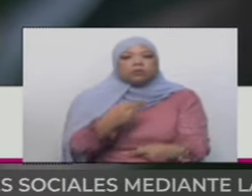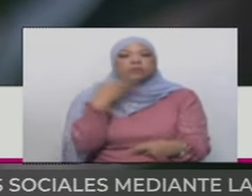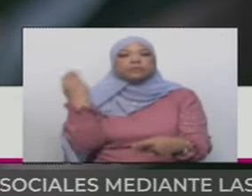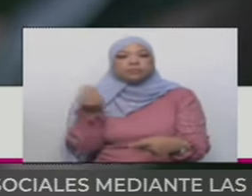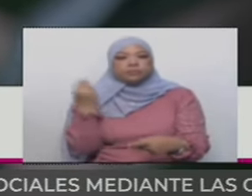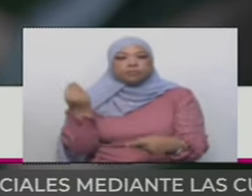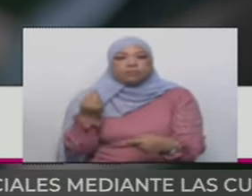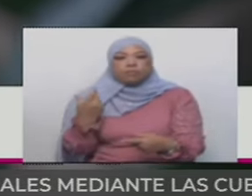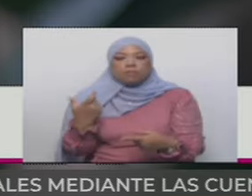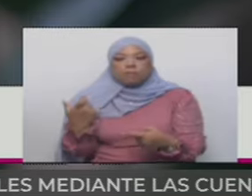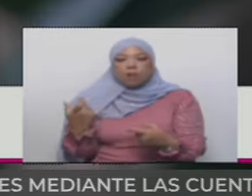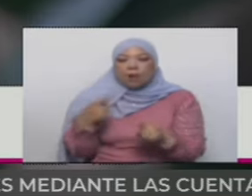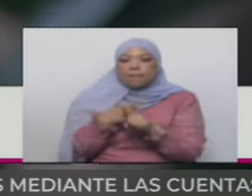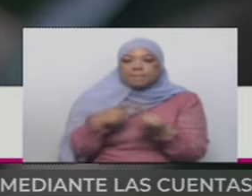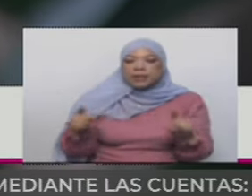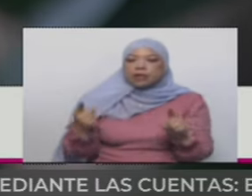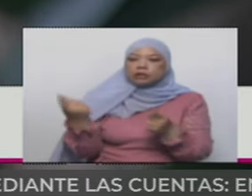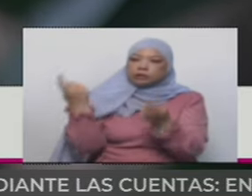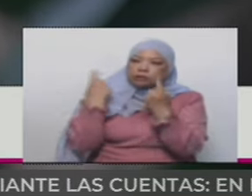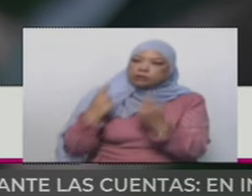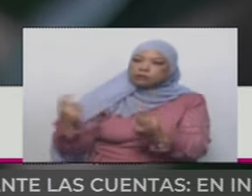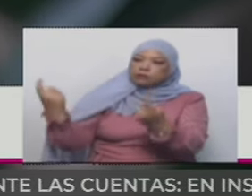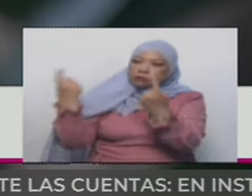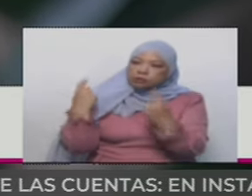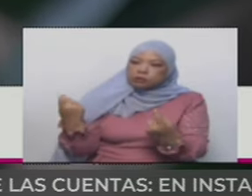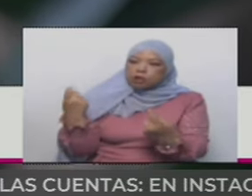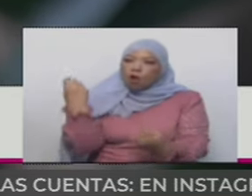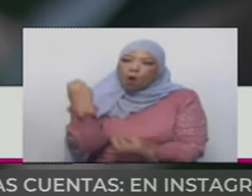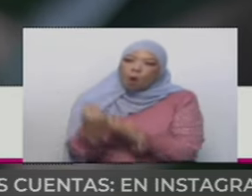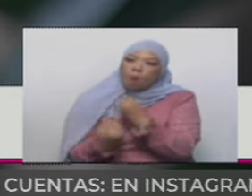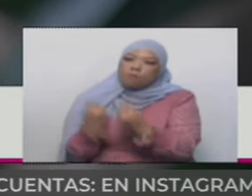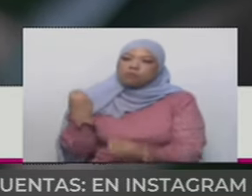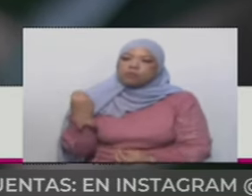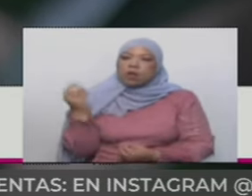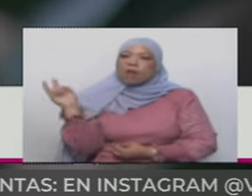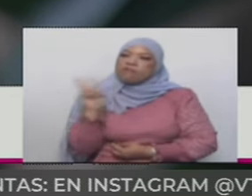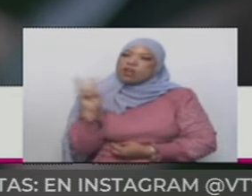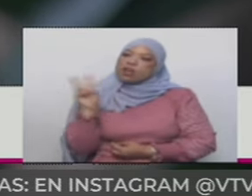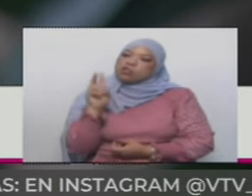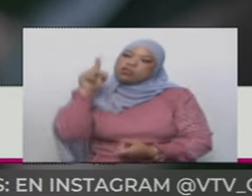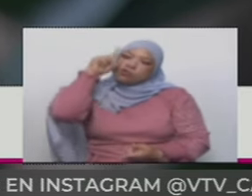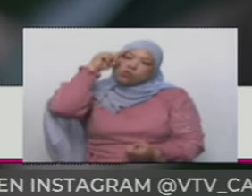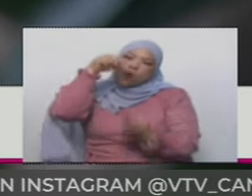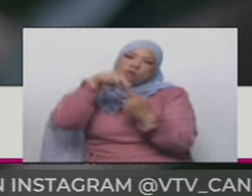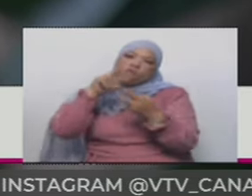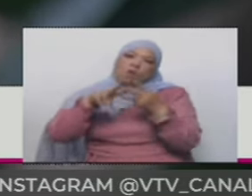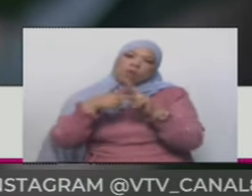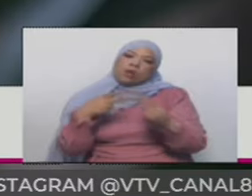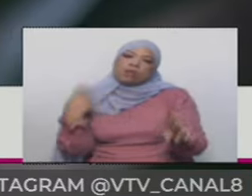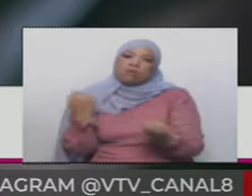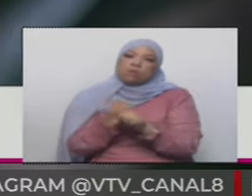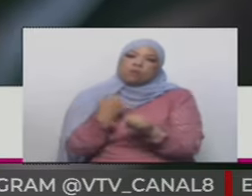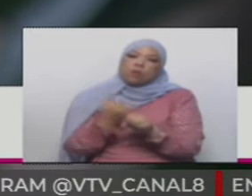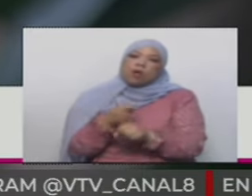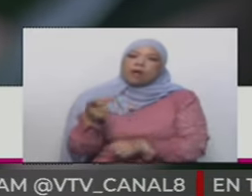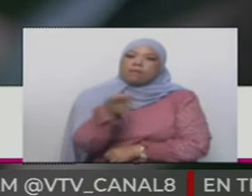o un programa, no, se les vaya instruyendo la medida del país que queremos fabricar. Entonces